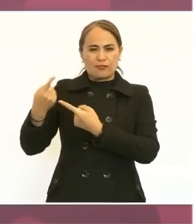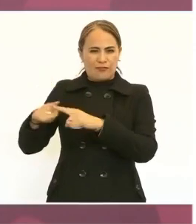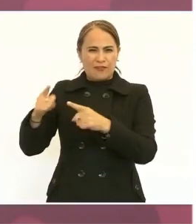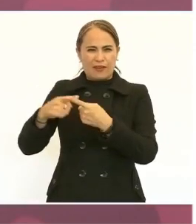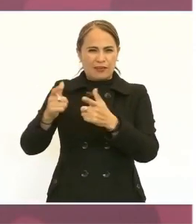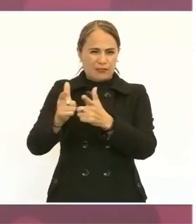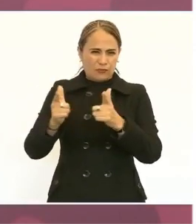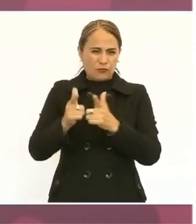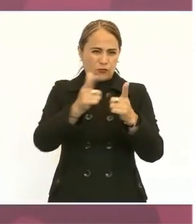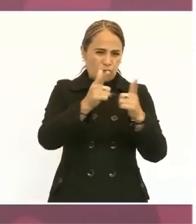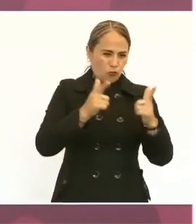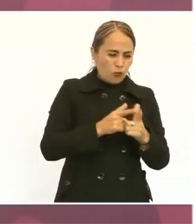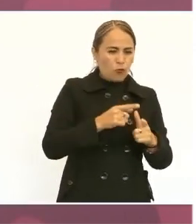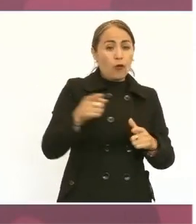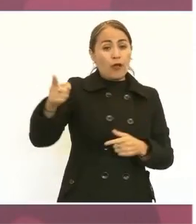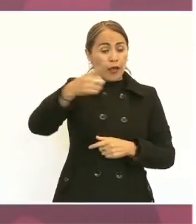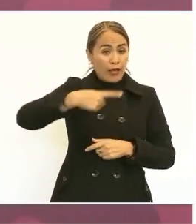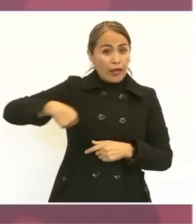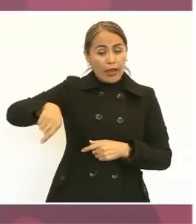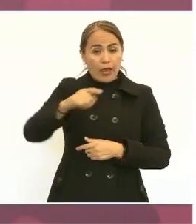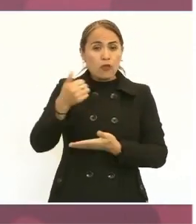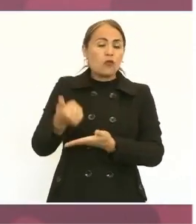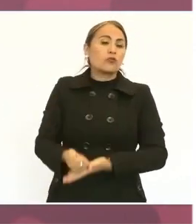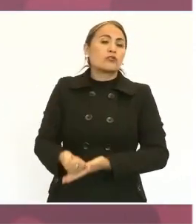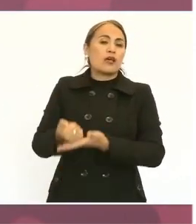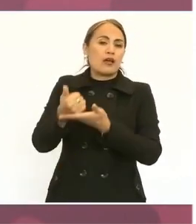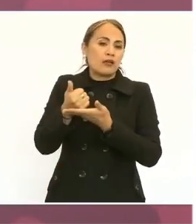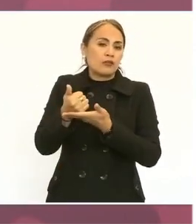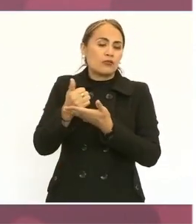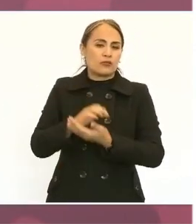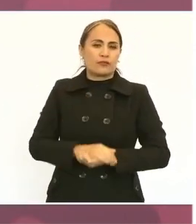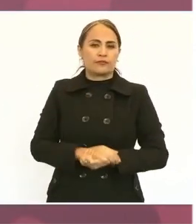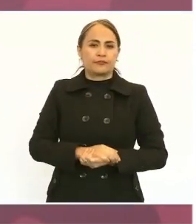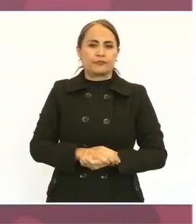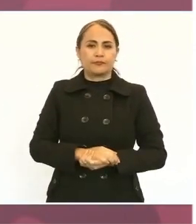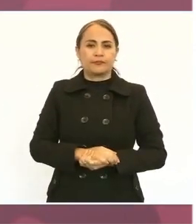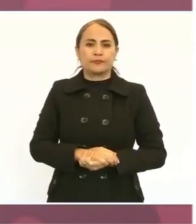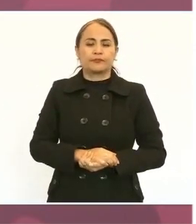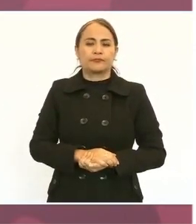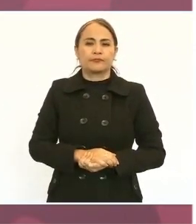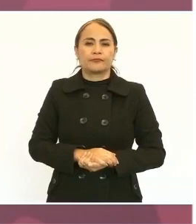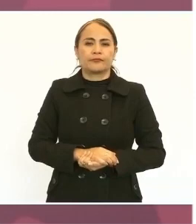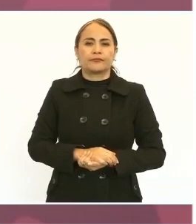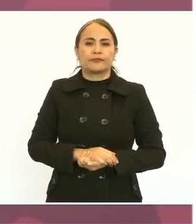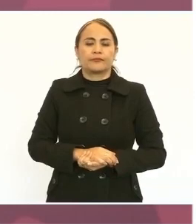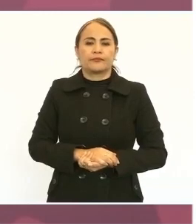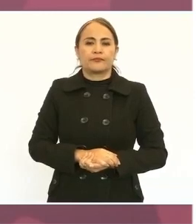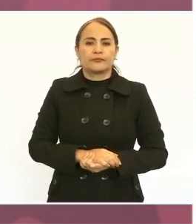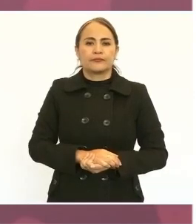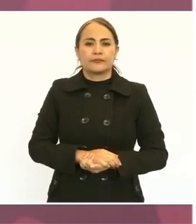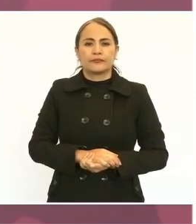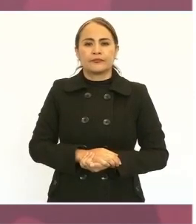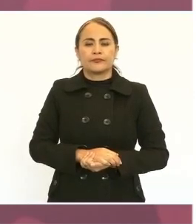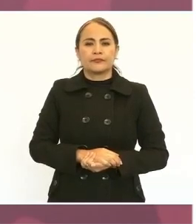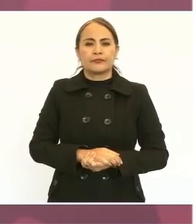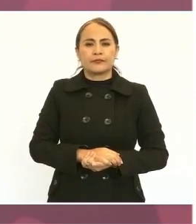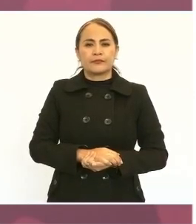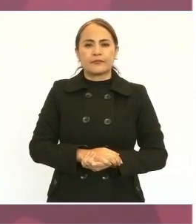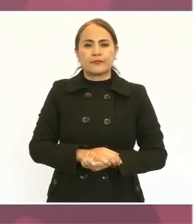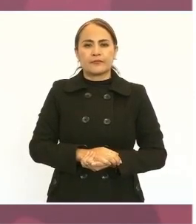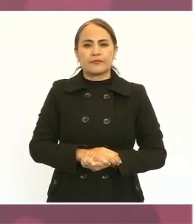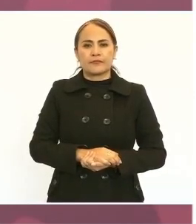Entonces, ellos nos están ayudando y aquí vamos, repito, a que